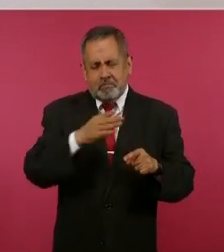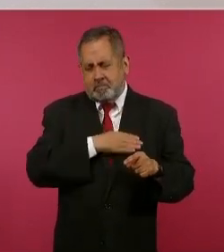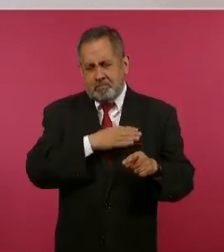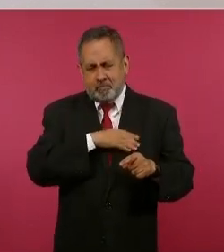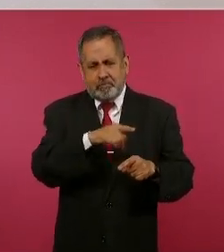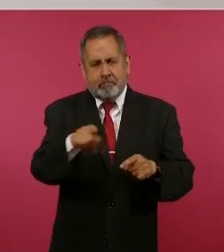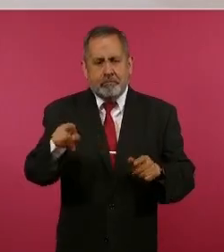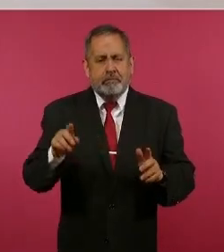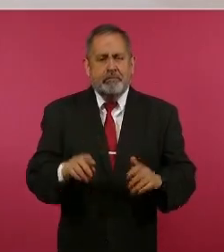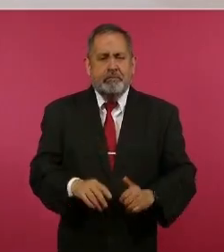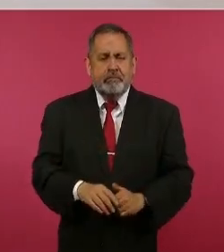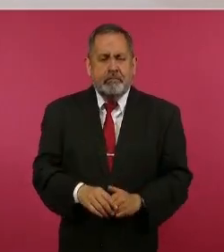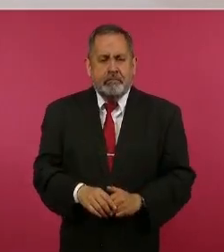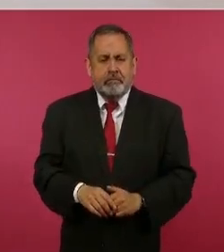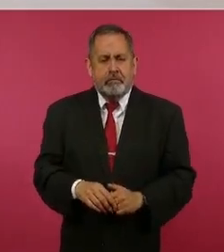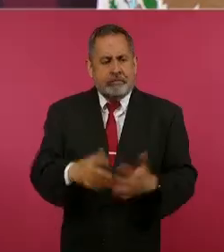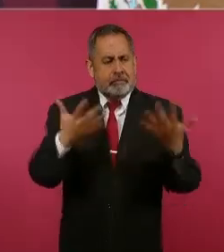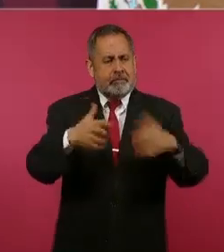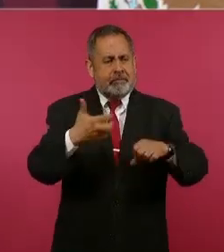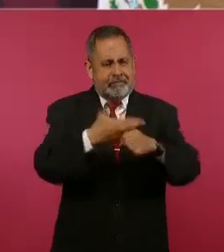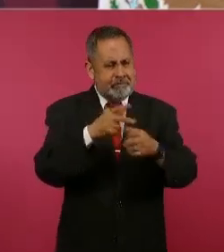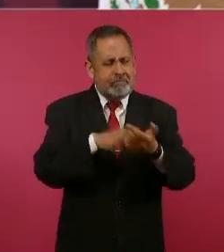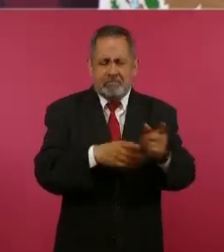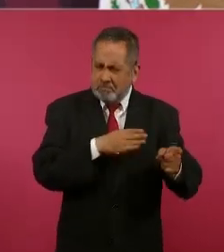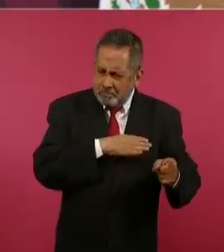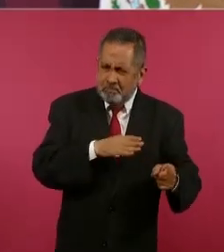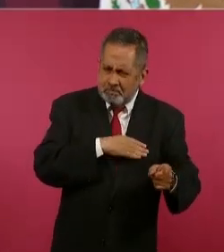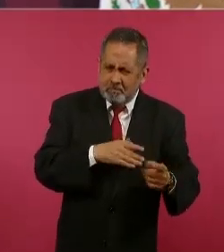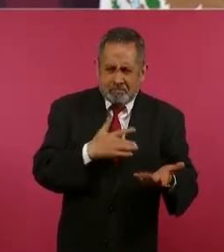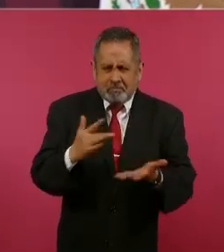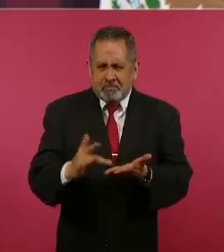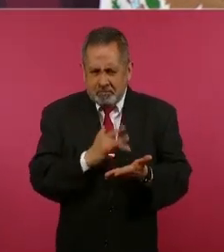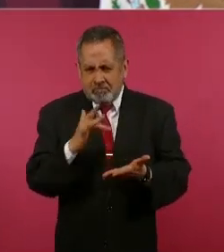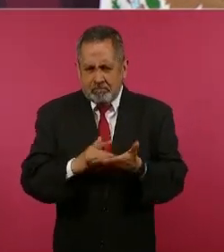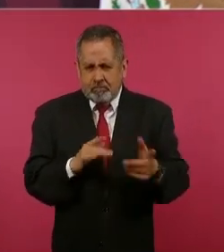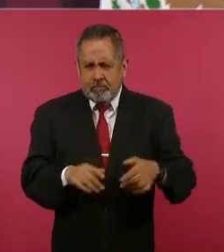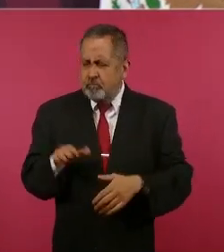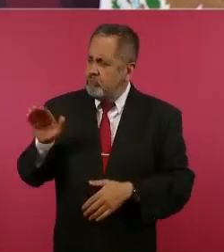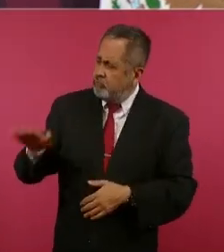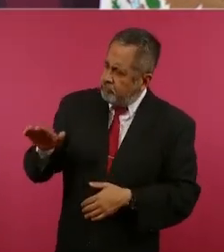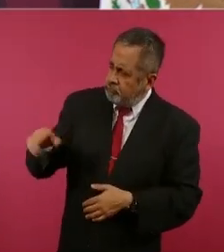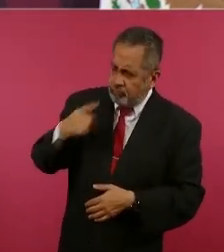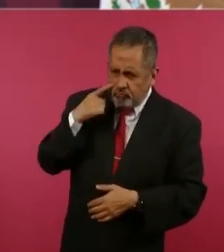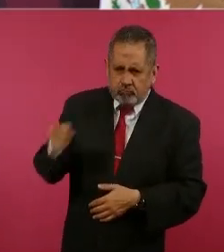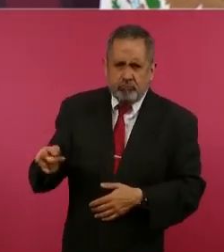buenas, empresarios, que me dijeron,